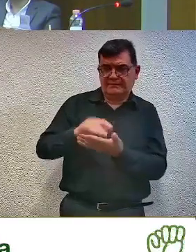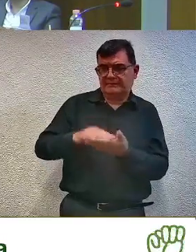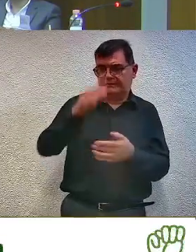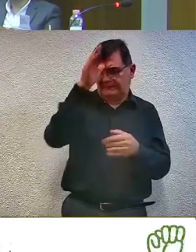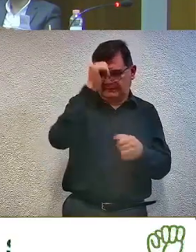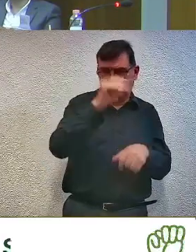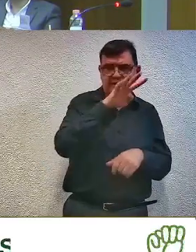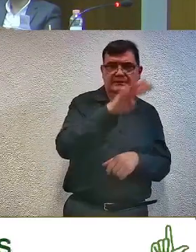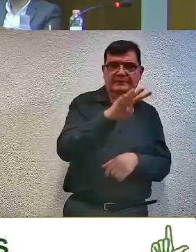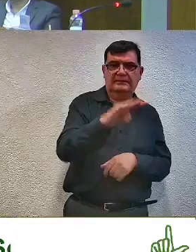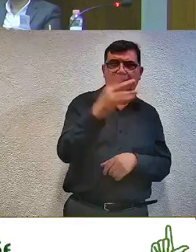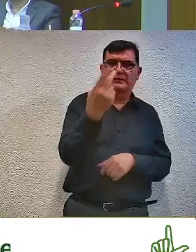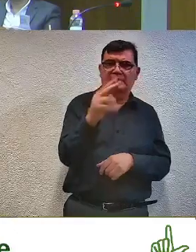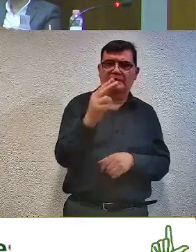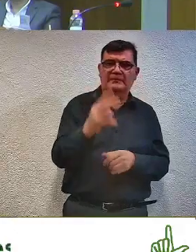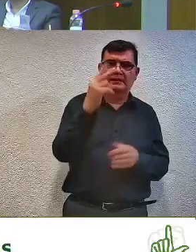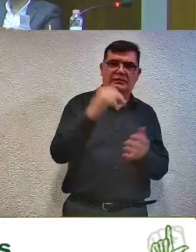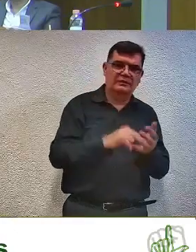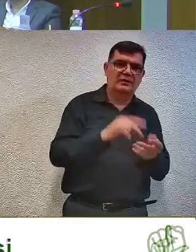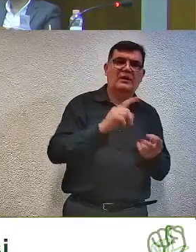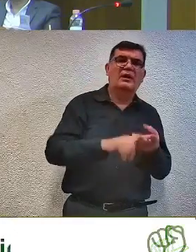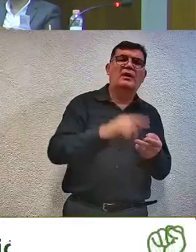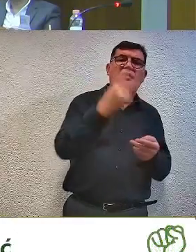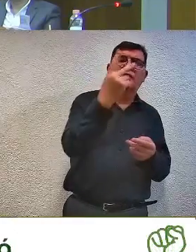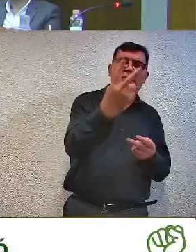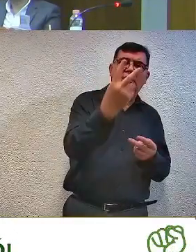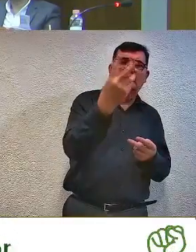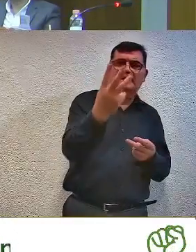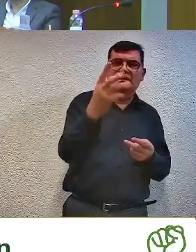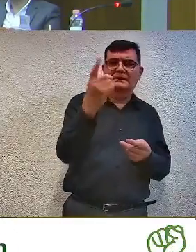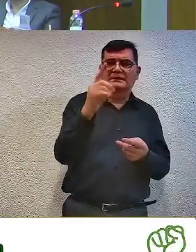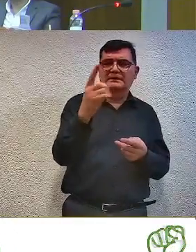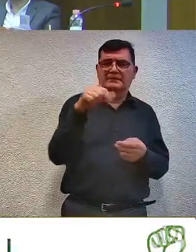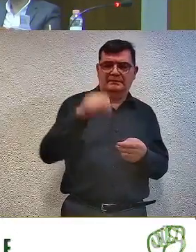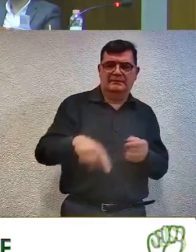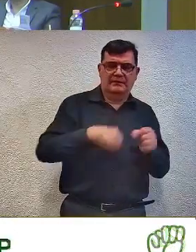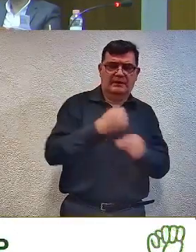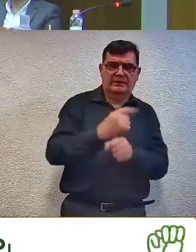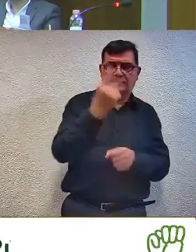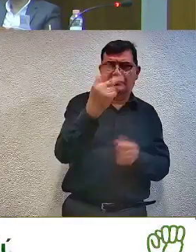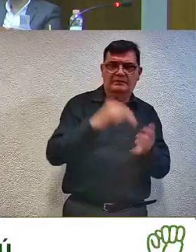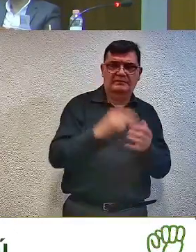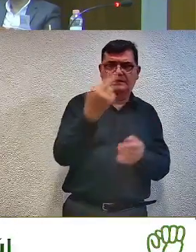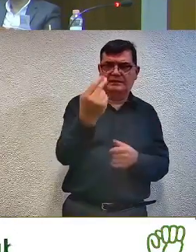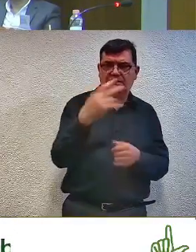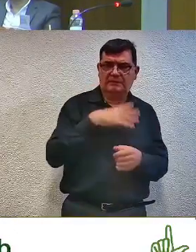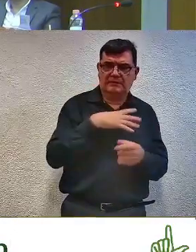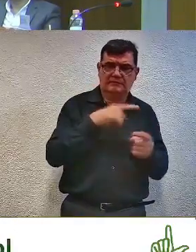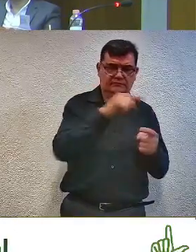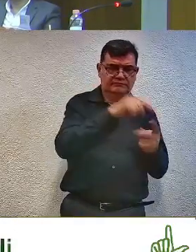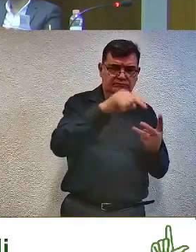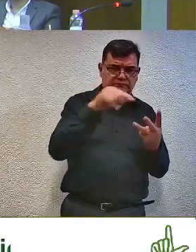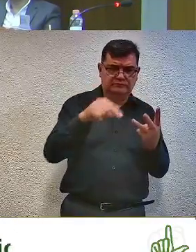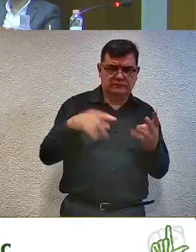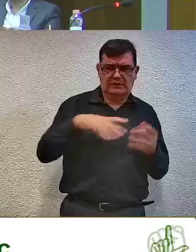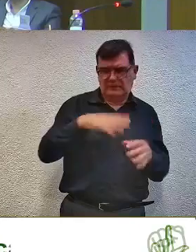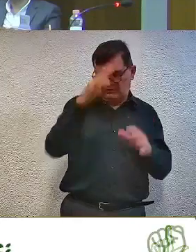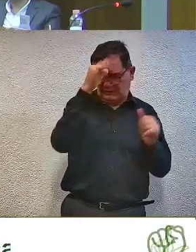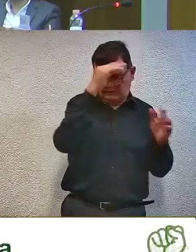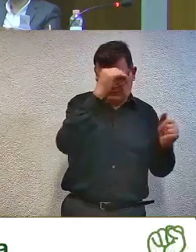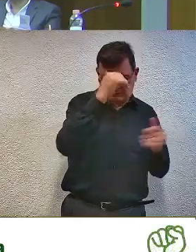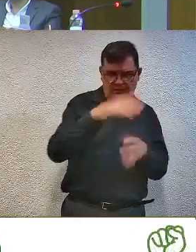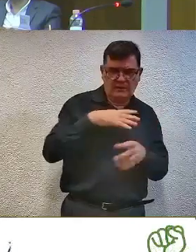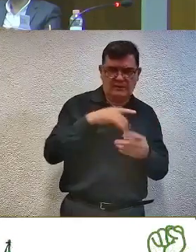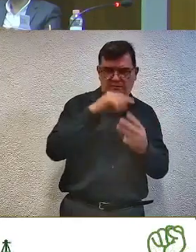fecha 19 de noviembre, 2 y 3 de diciembre del presente año, respectivamente, las partes suscribieron los convenios laborales